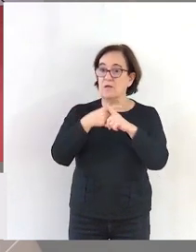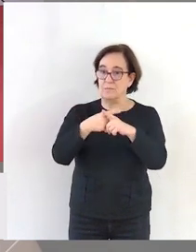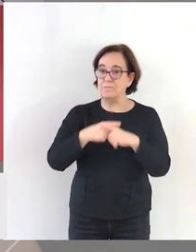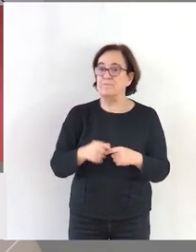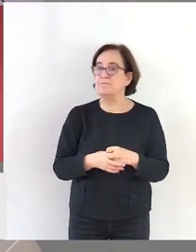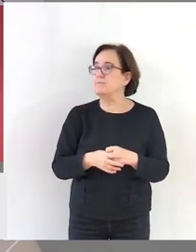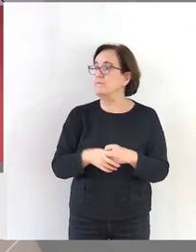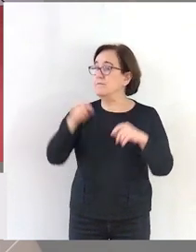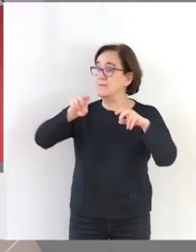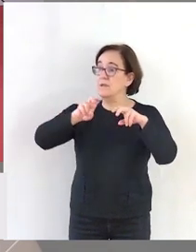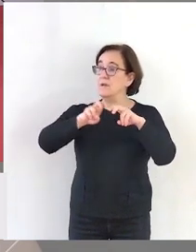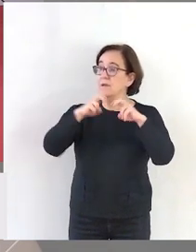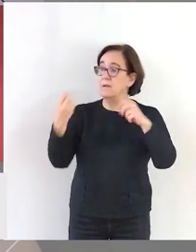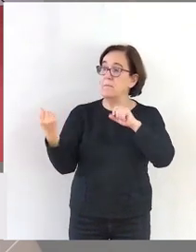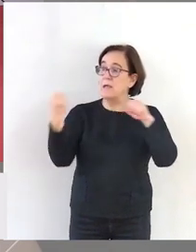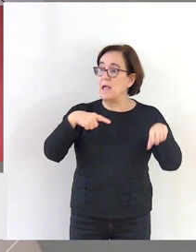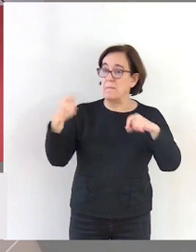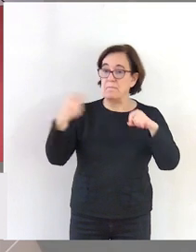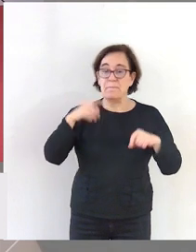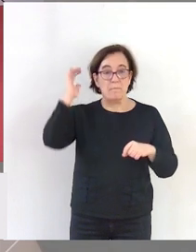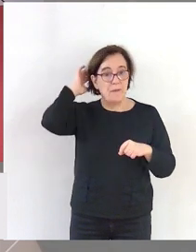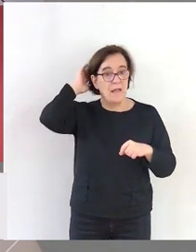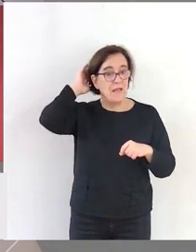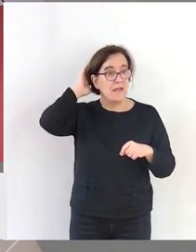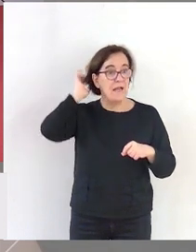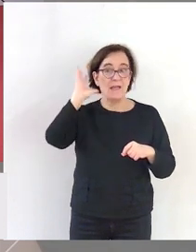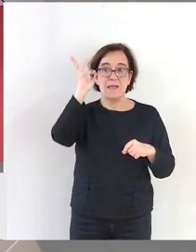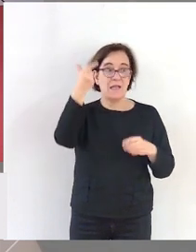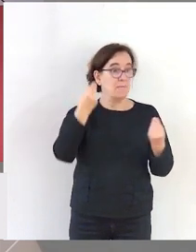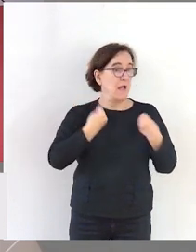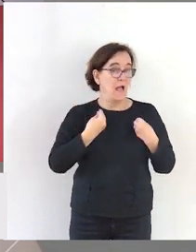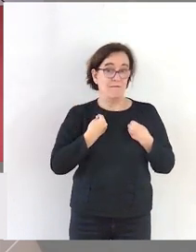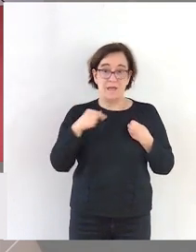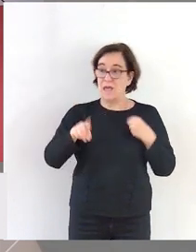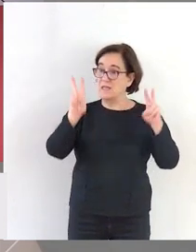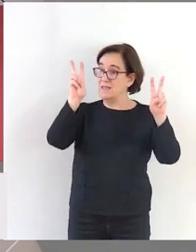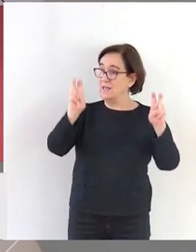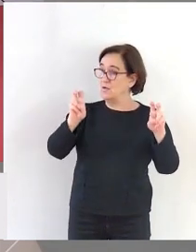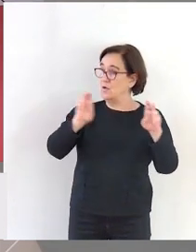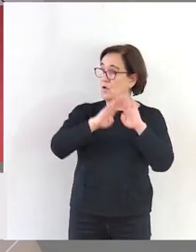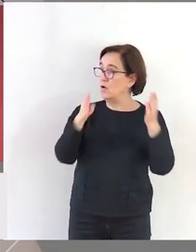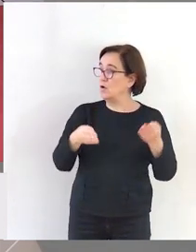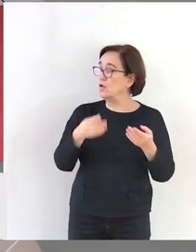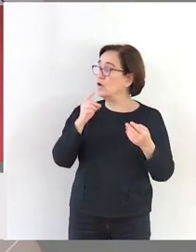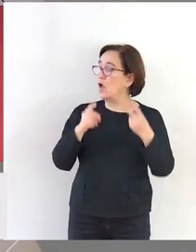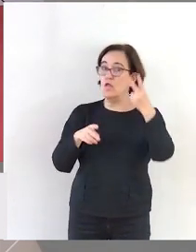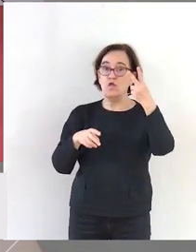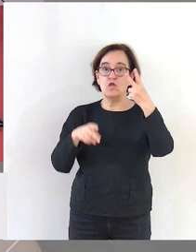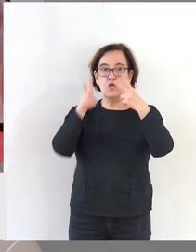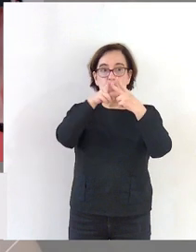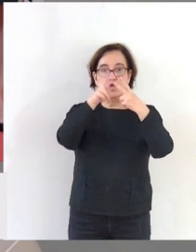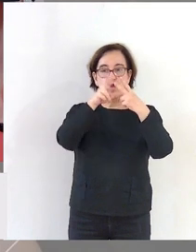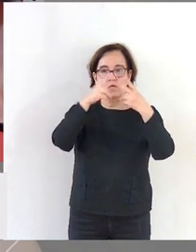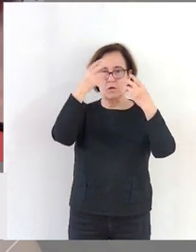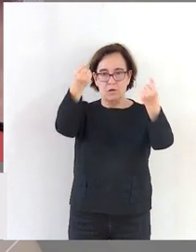bueno en esta mesa de migraciones eh cuando el clima impide la vida que es el título de esta mesa Contamos con dos grandes